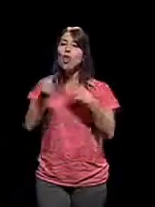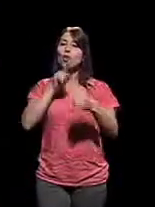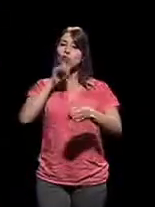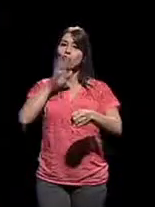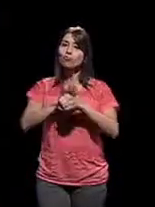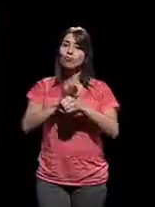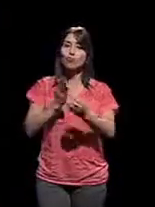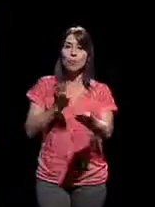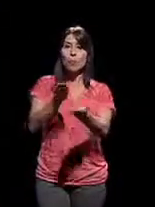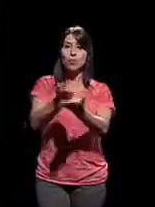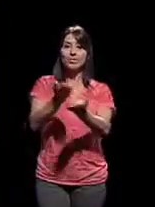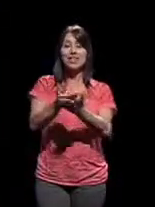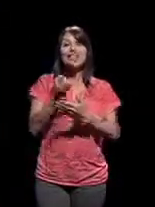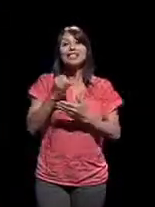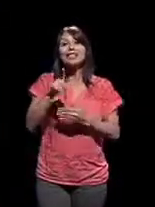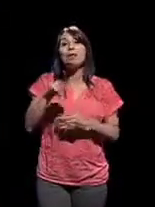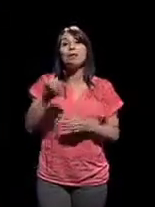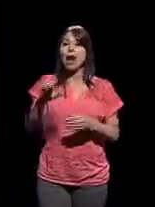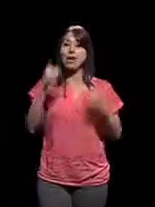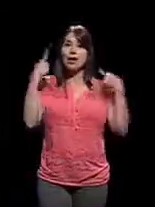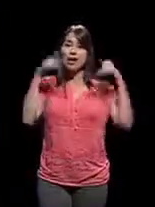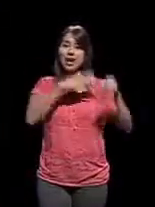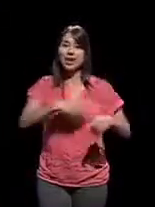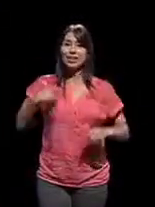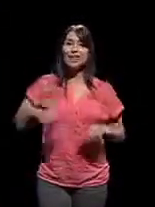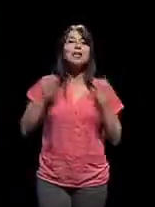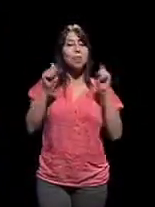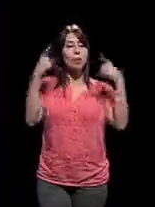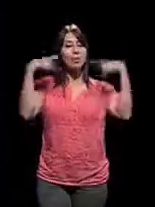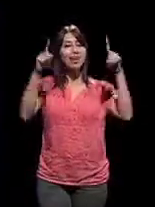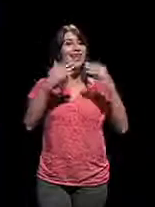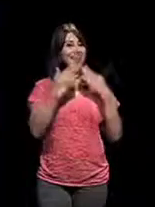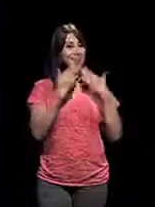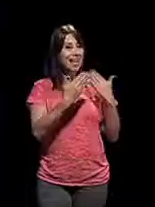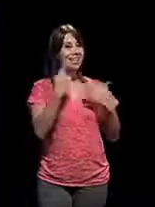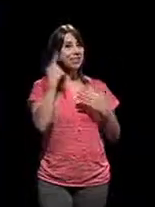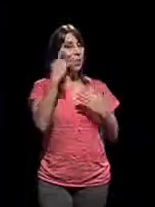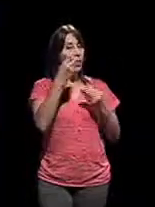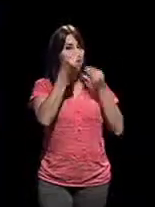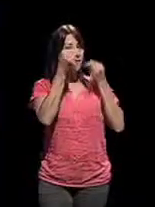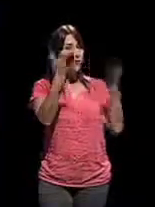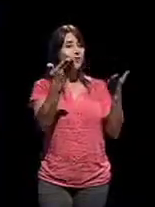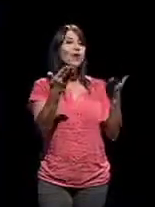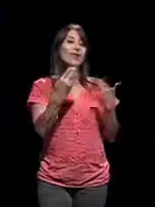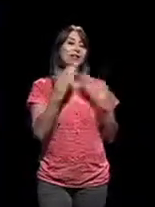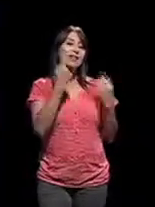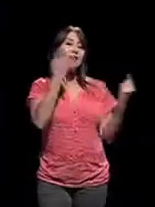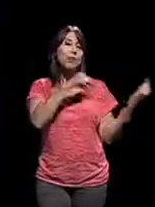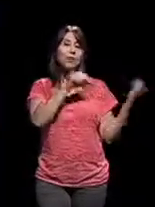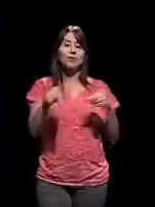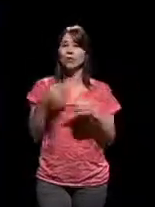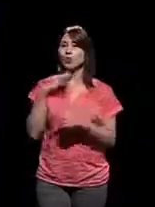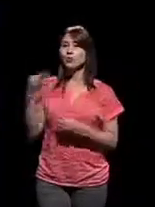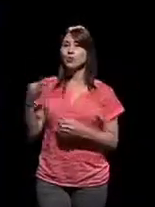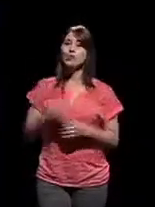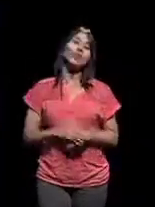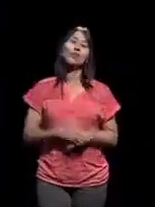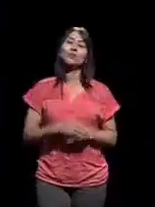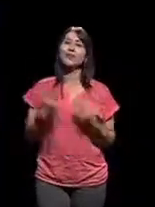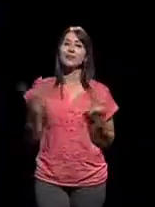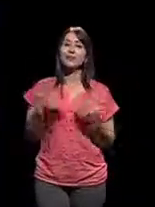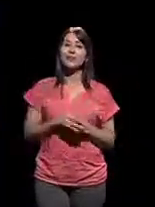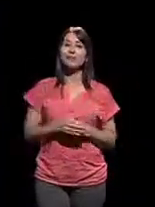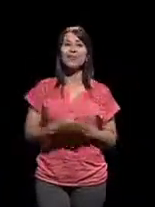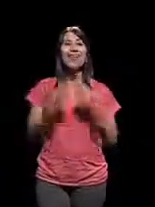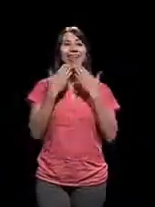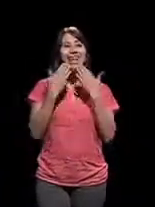vigilantes de que todas estas propuestas, si llega a la presidencia del Partido Acción Ciudadana, se concreten. Muchas gracias, Erika, por esta información y por habernos